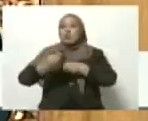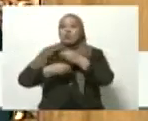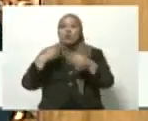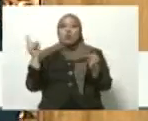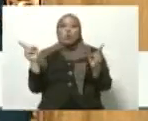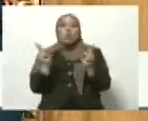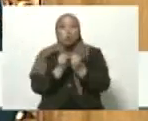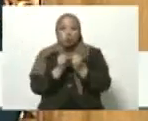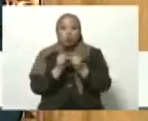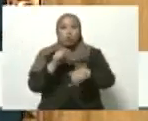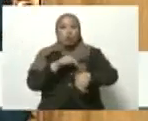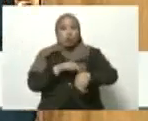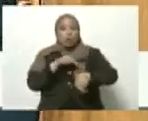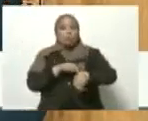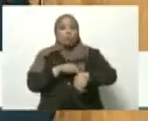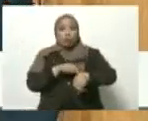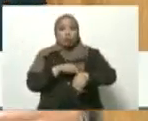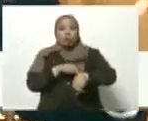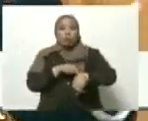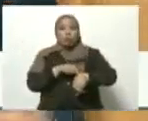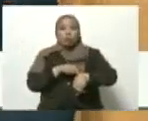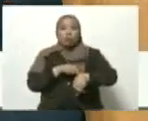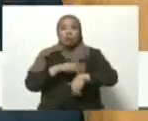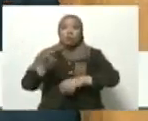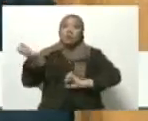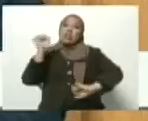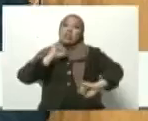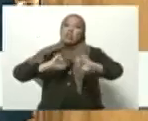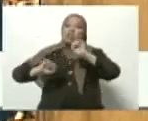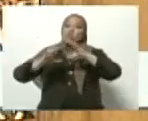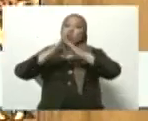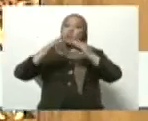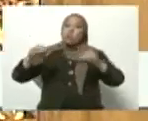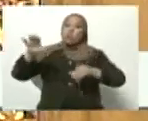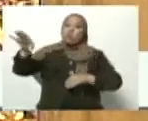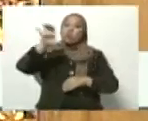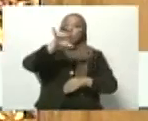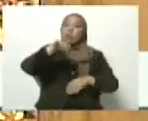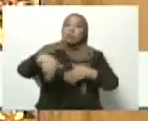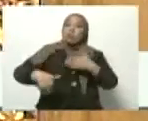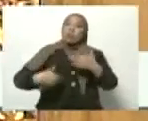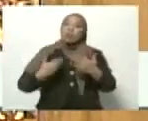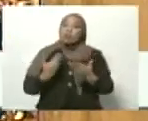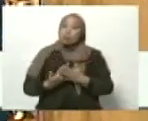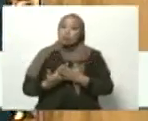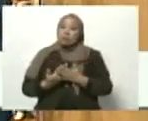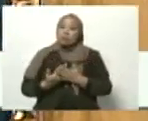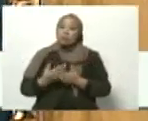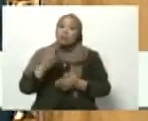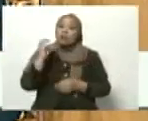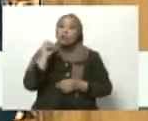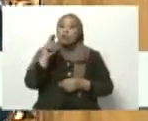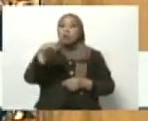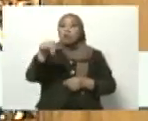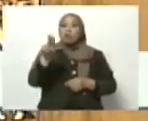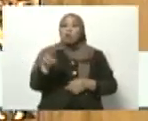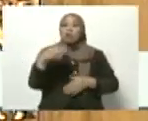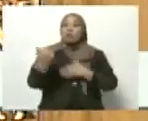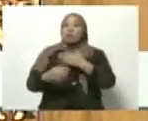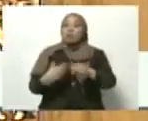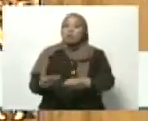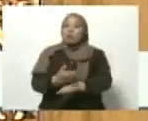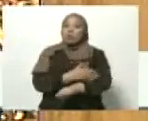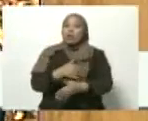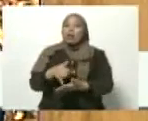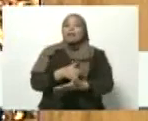cortísimo plazo. No podemos vivir solo eso, tenemos que defendernos en todos los aspectos. En cuanto a la ONU, otra vez, la ONU está